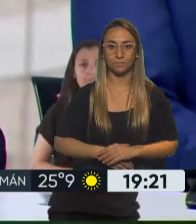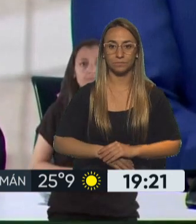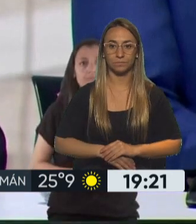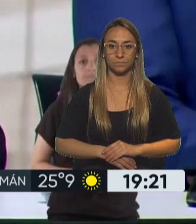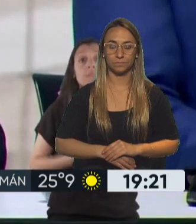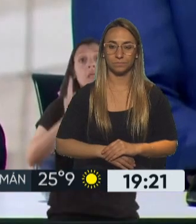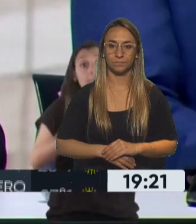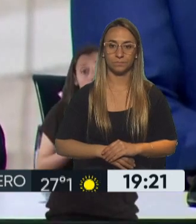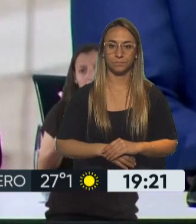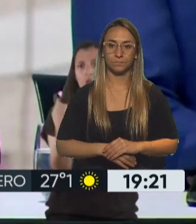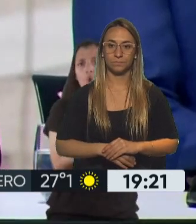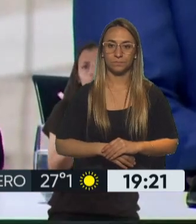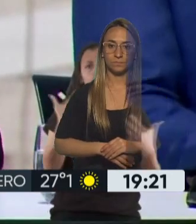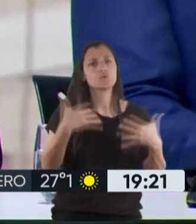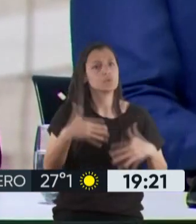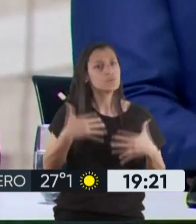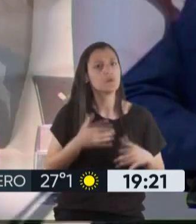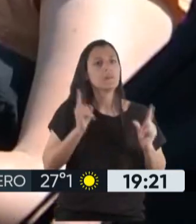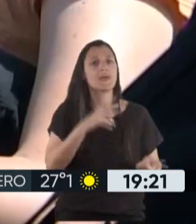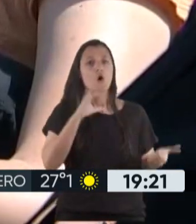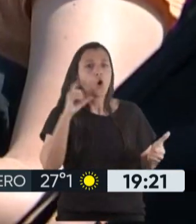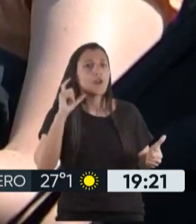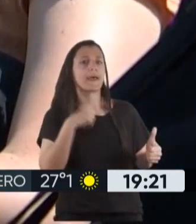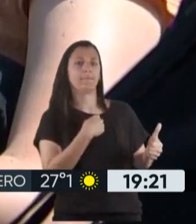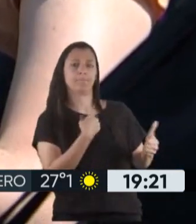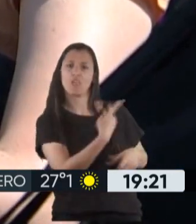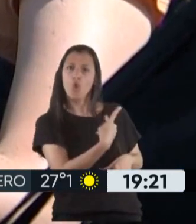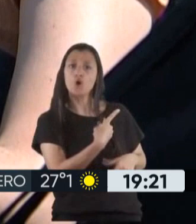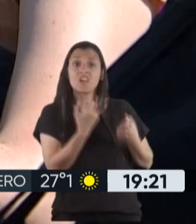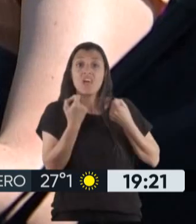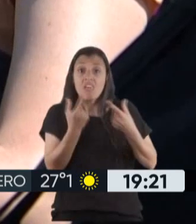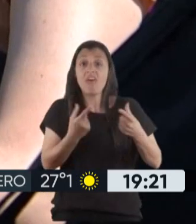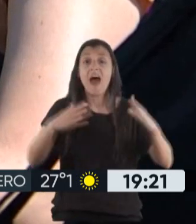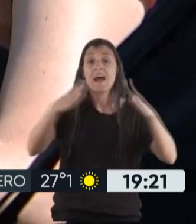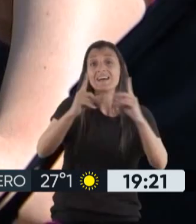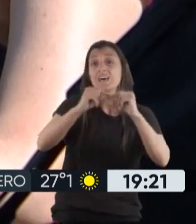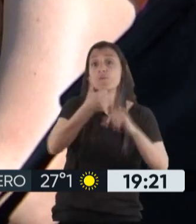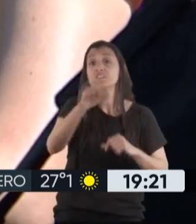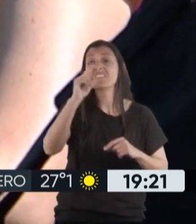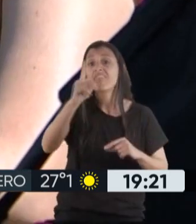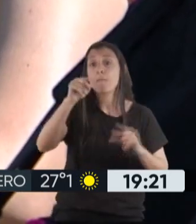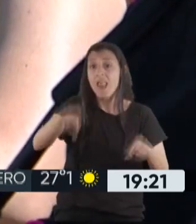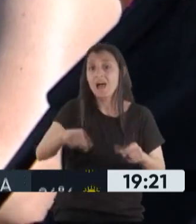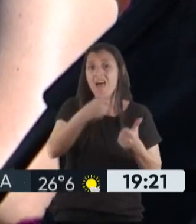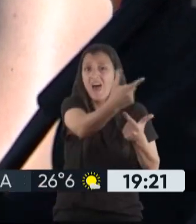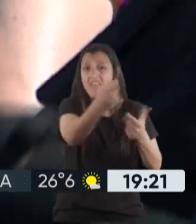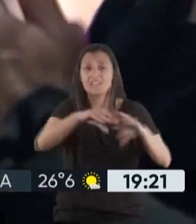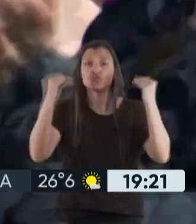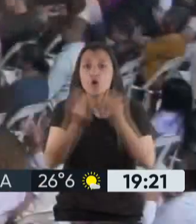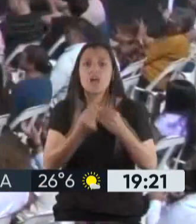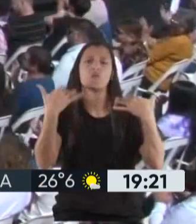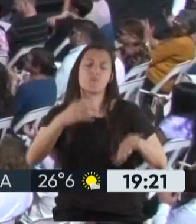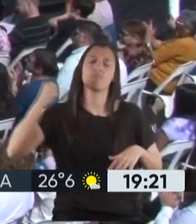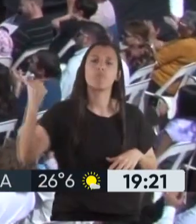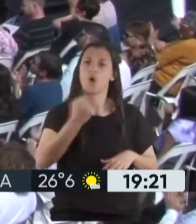para nosotros es muy grato, también para Jorge y para mí, estar entregando la vivienda a 60.000 aquí en la Patagonia. Es muy